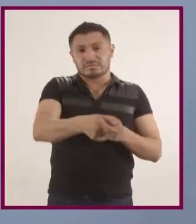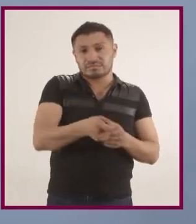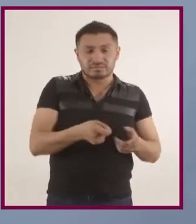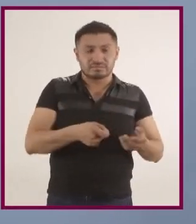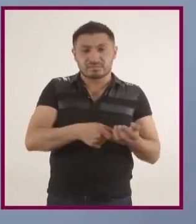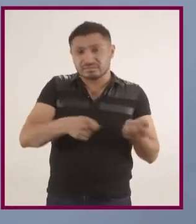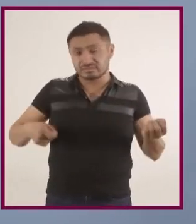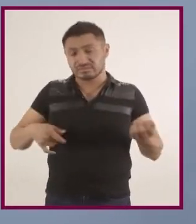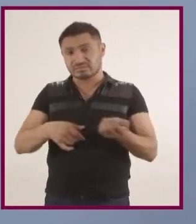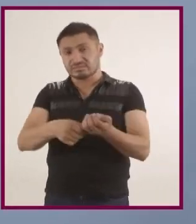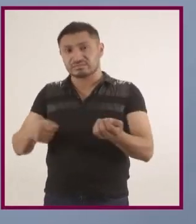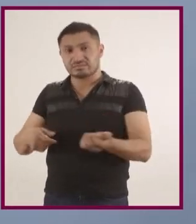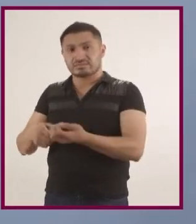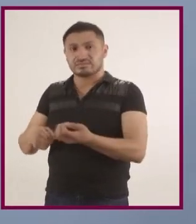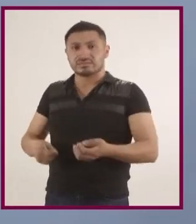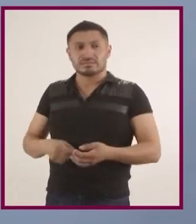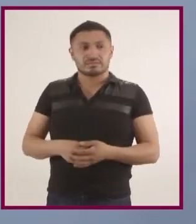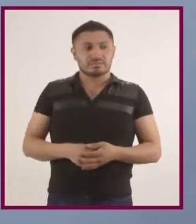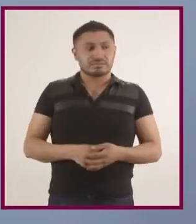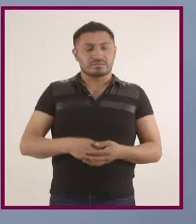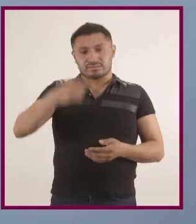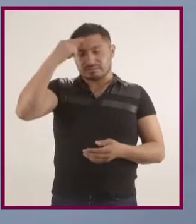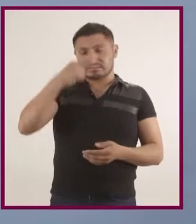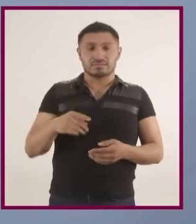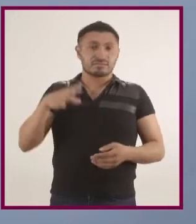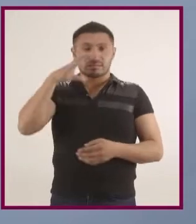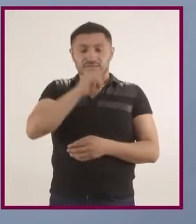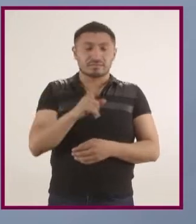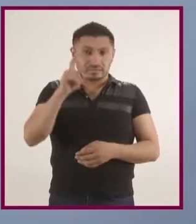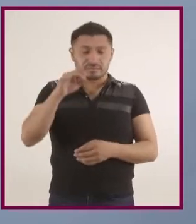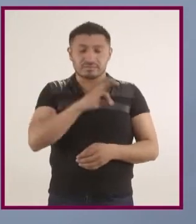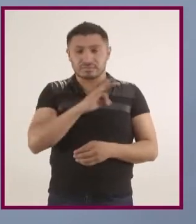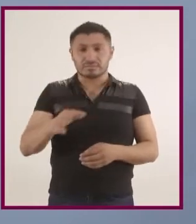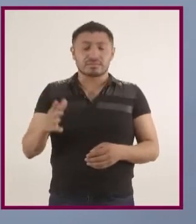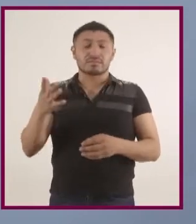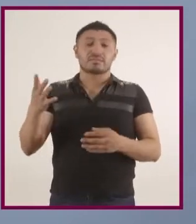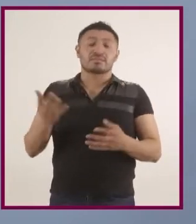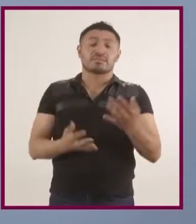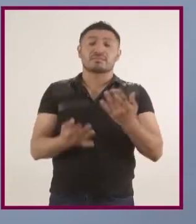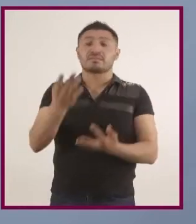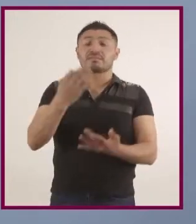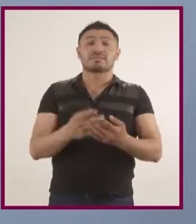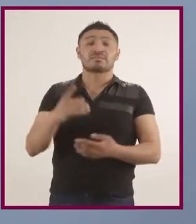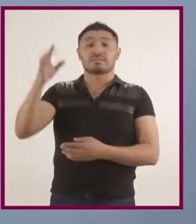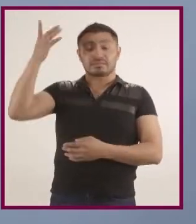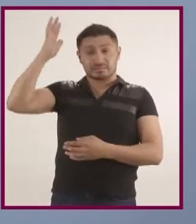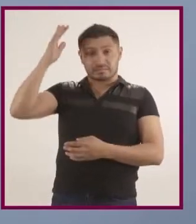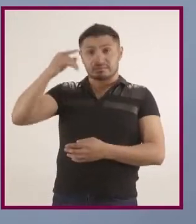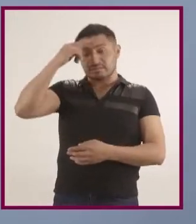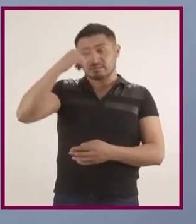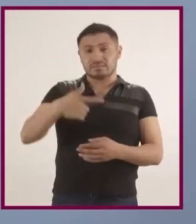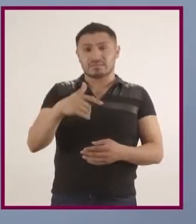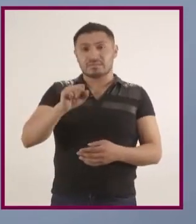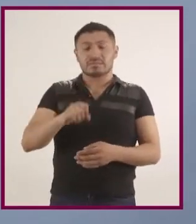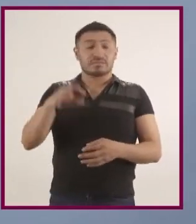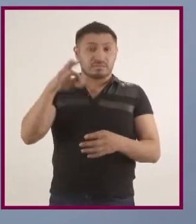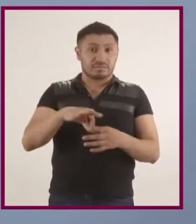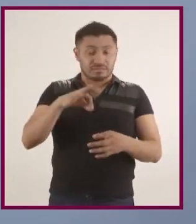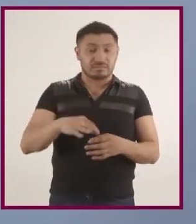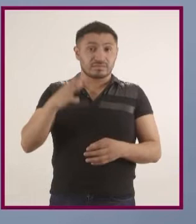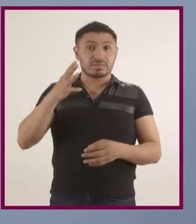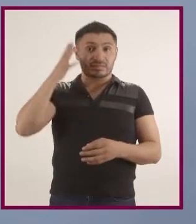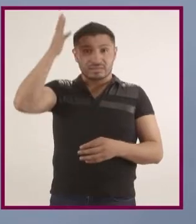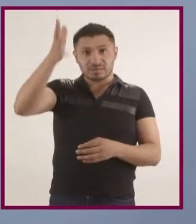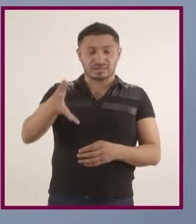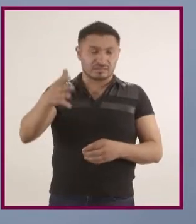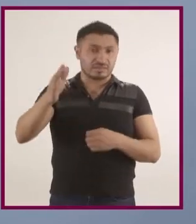consumiendo electricidad para la calefacción del agua en la casa se pueden usar calentadores solares de agua para reducir el consumo de gas en un futuro